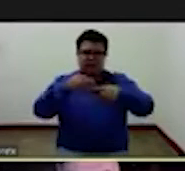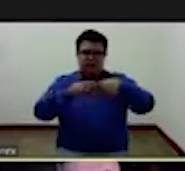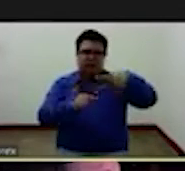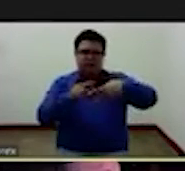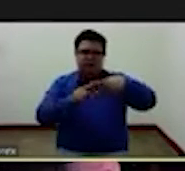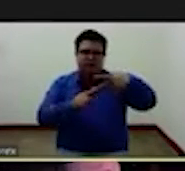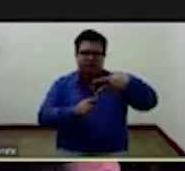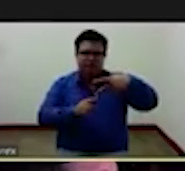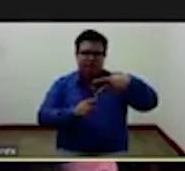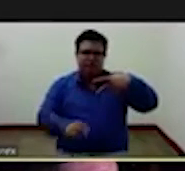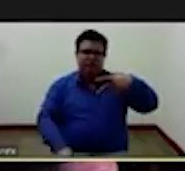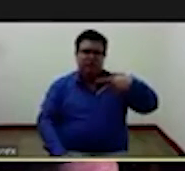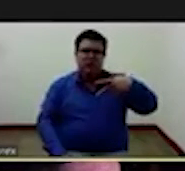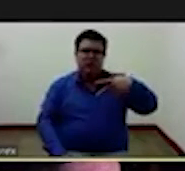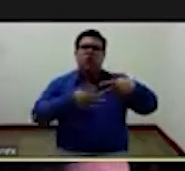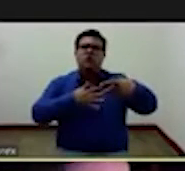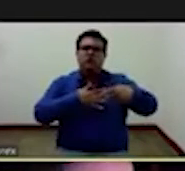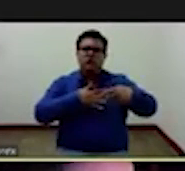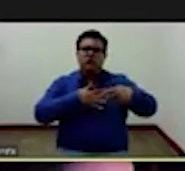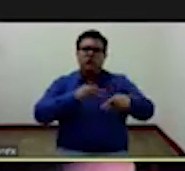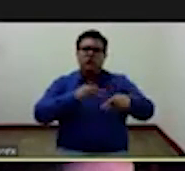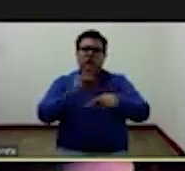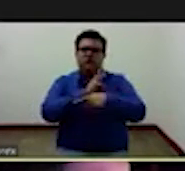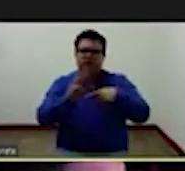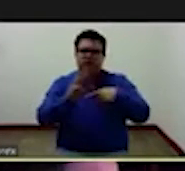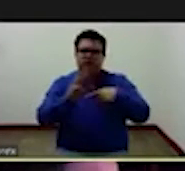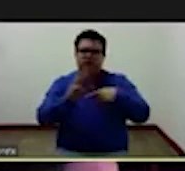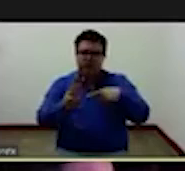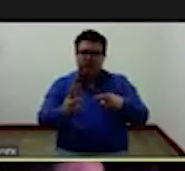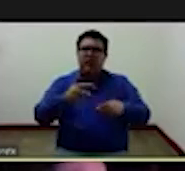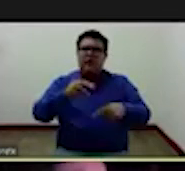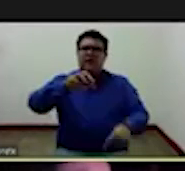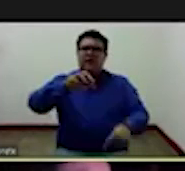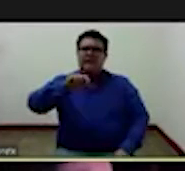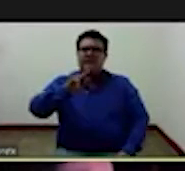Mi página, que es